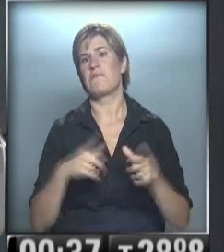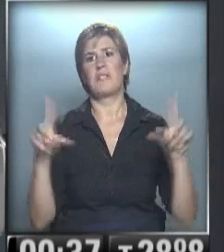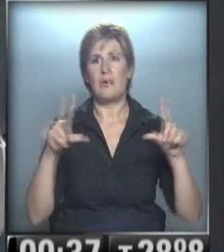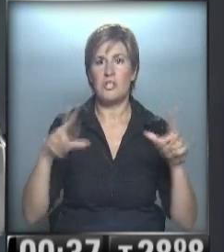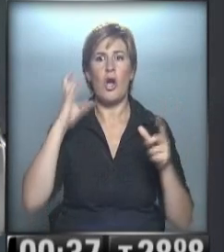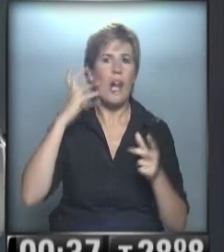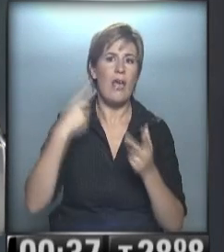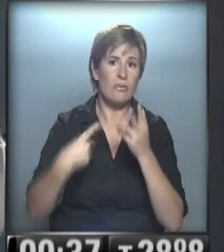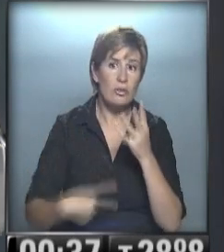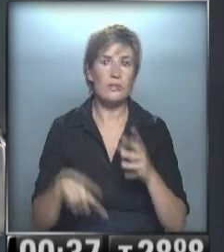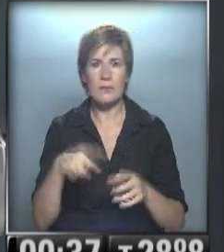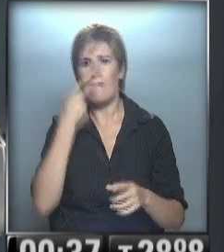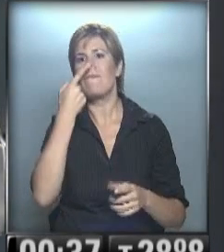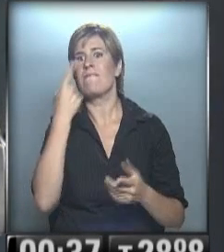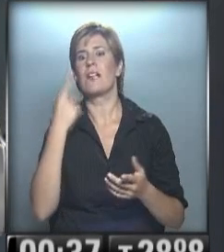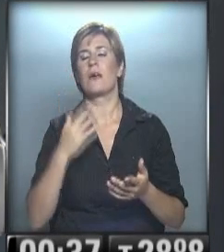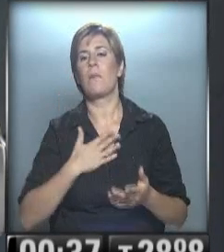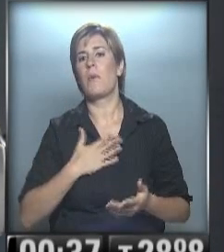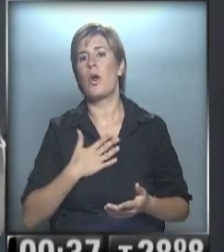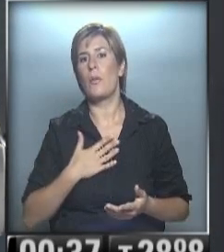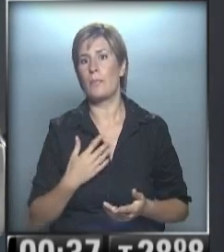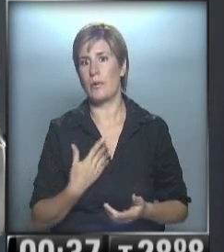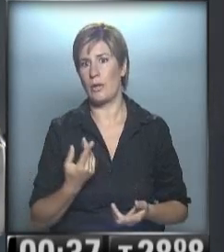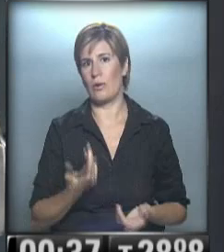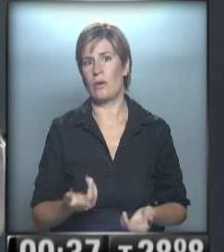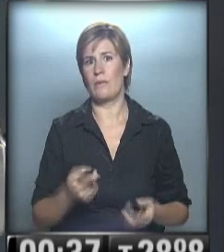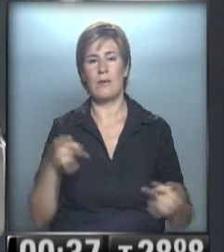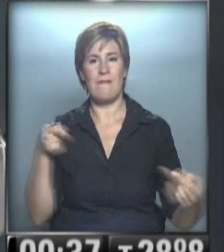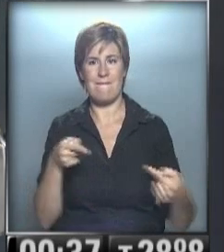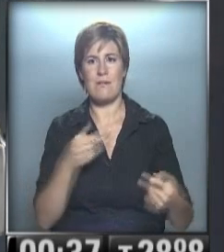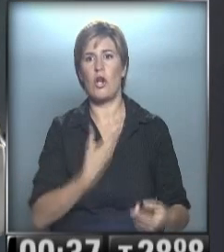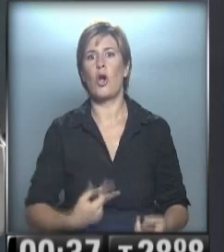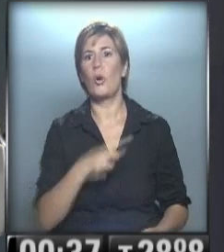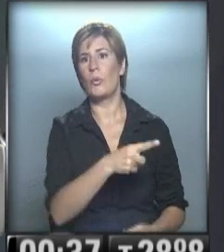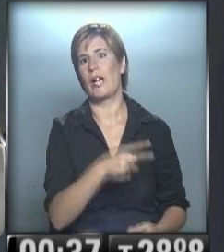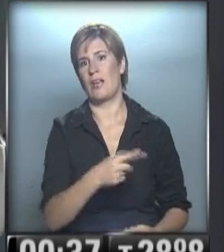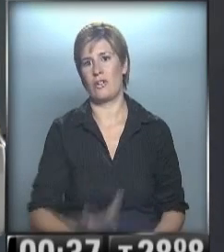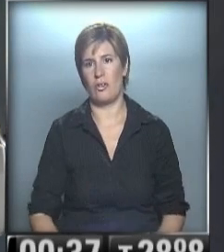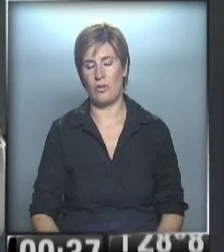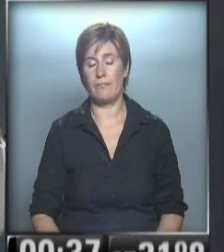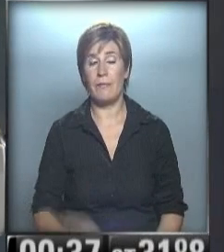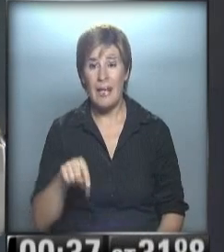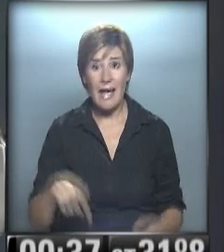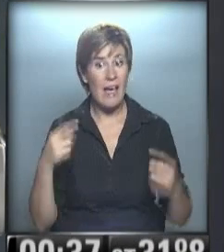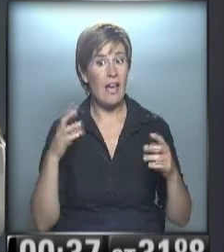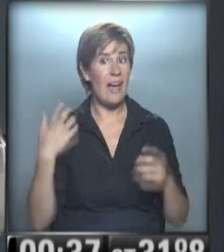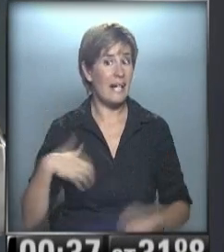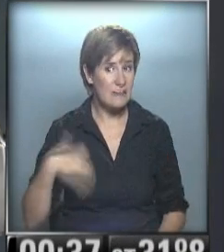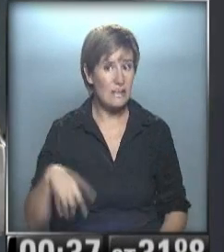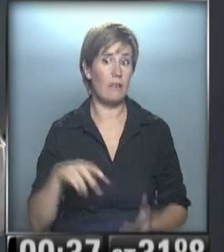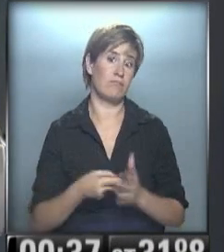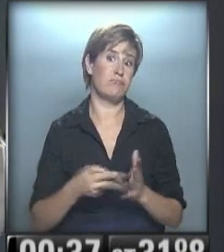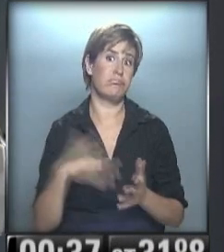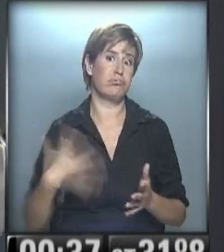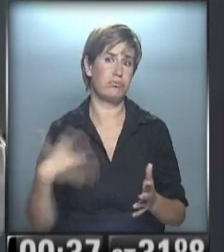asociados efectivamente a pujas permanentes con el poder político. El gran problema de Argentina es que la oposición no la